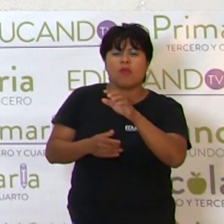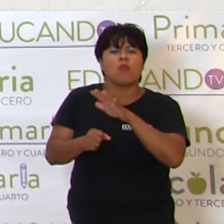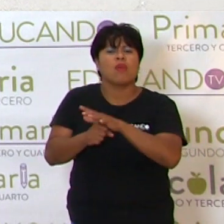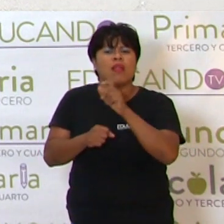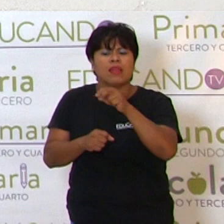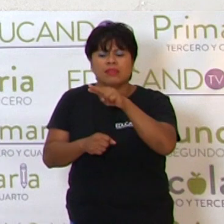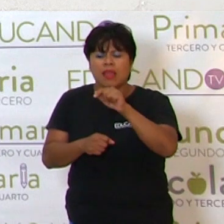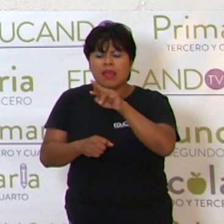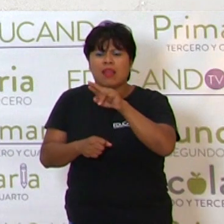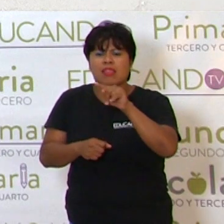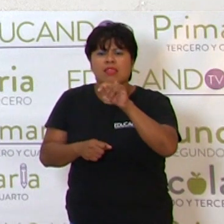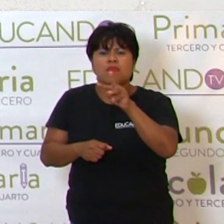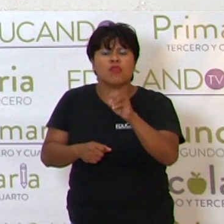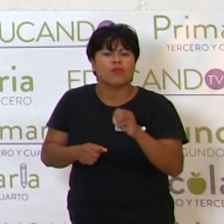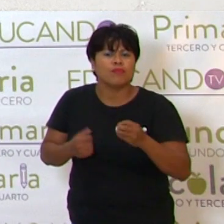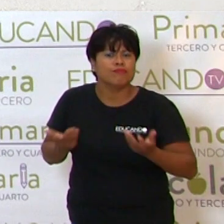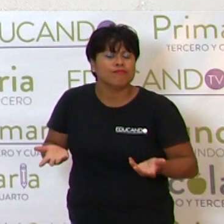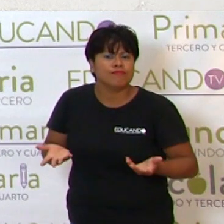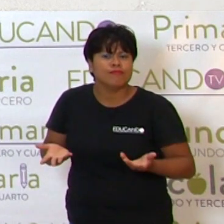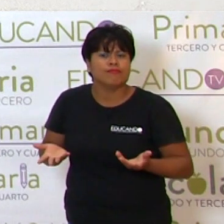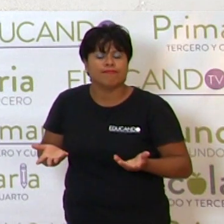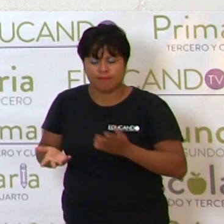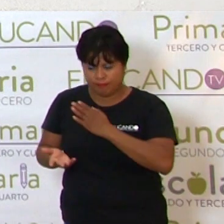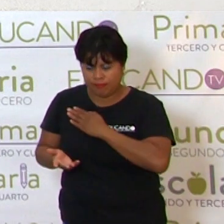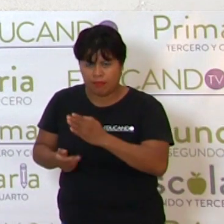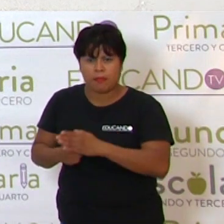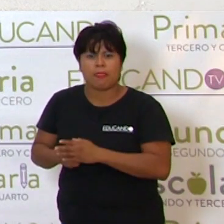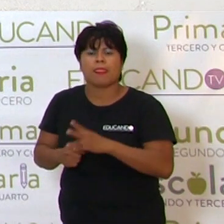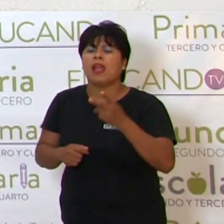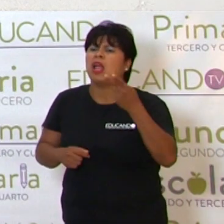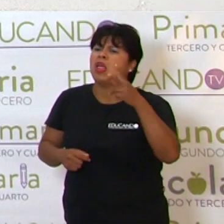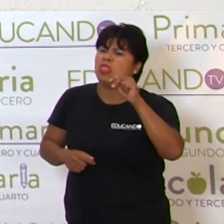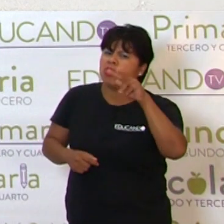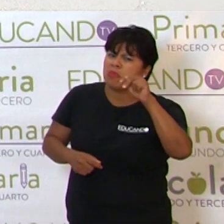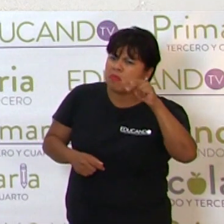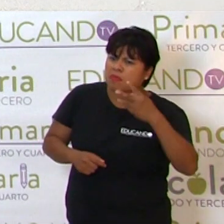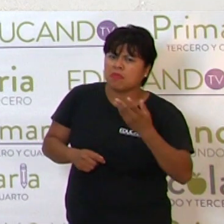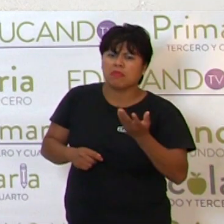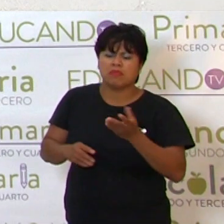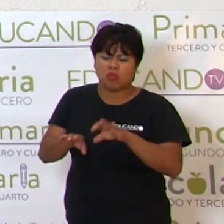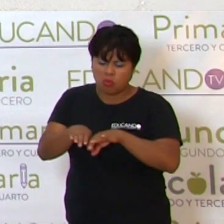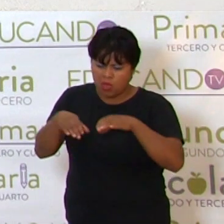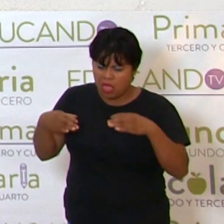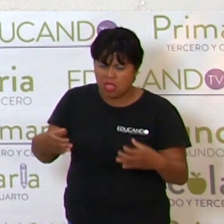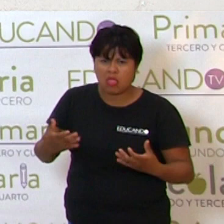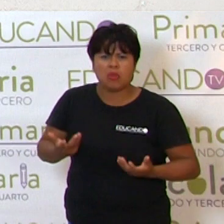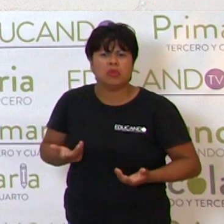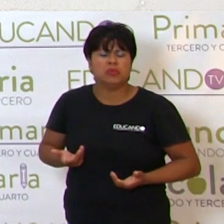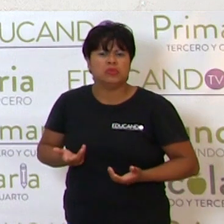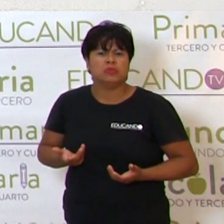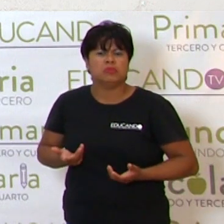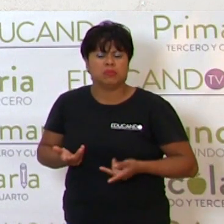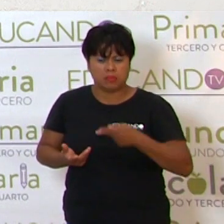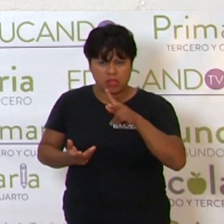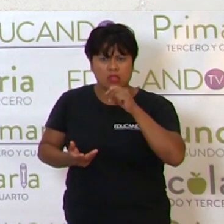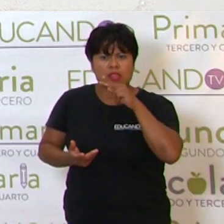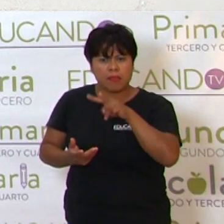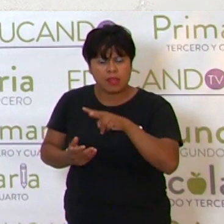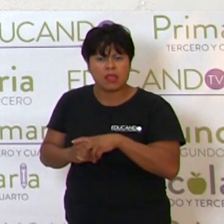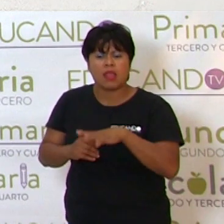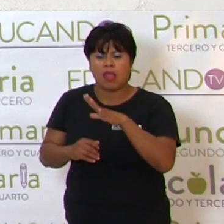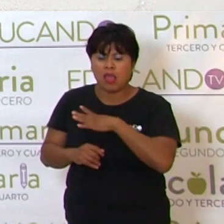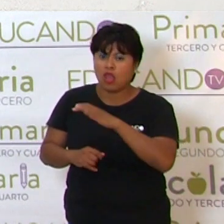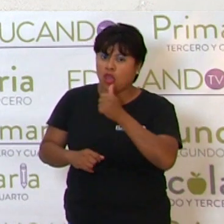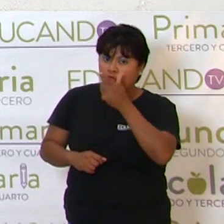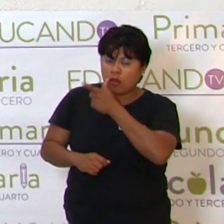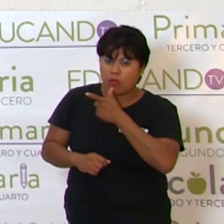sería el lenguaje narrativo? Bueno, pues las novelas, los cuentos, pero también existe otro tipo de